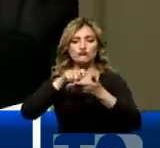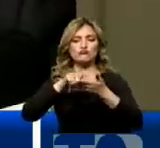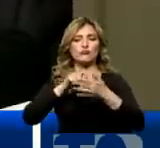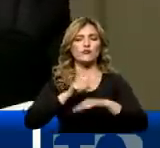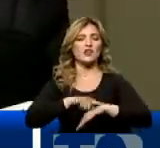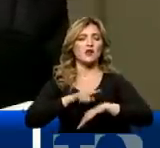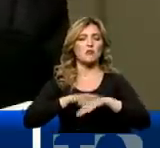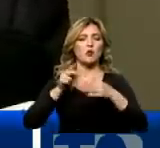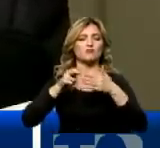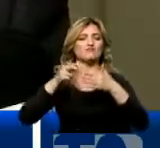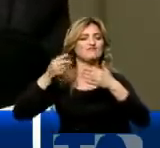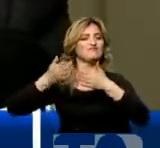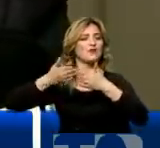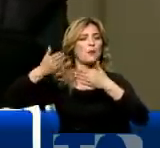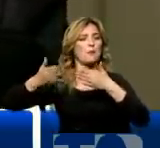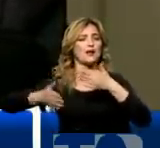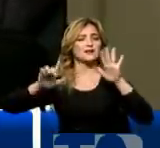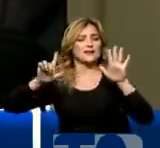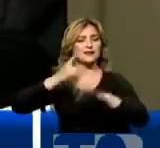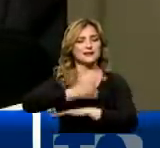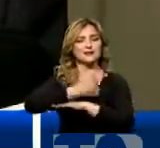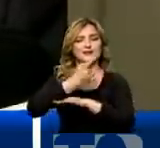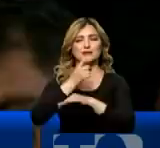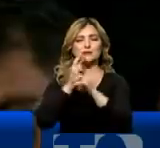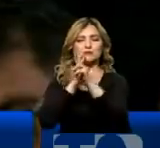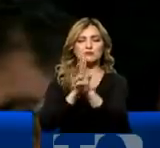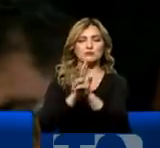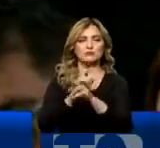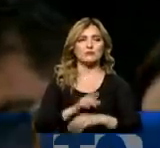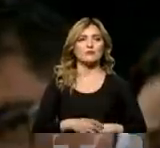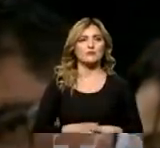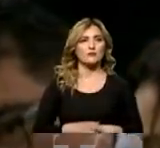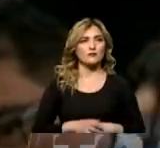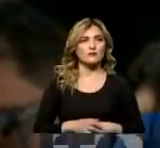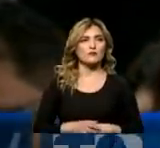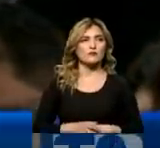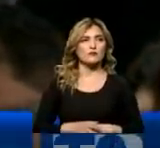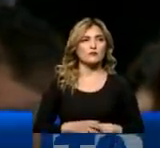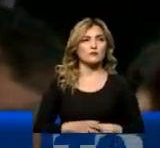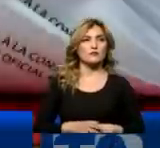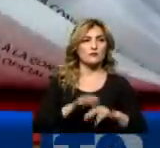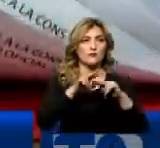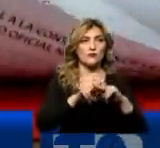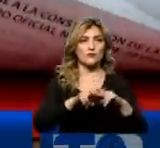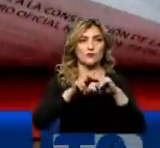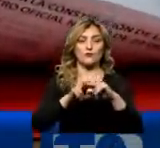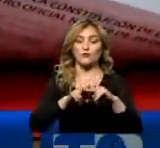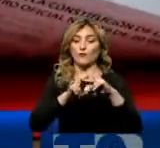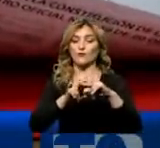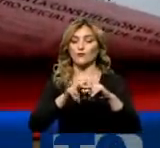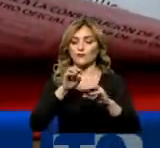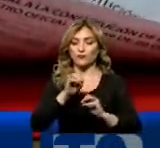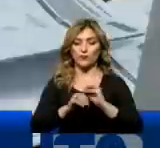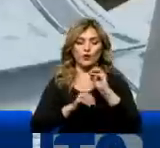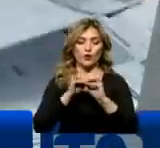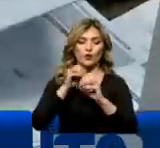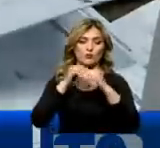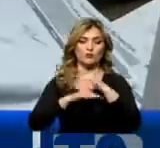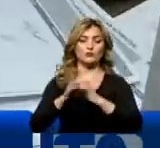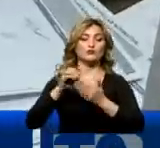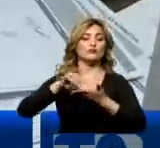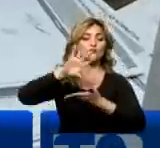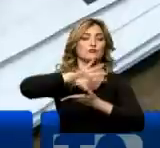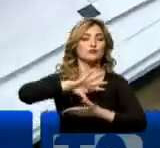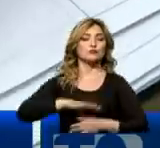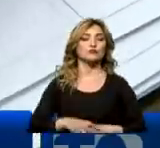días para dar una respuesta acerca de esas firmas. Así, una vez que concluya la revisión de firmas, el informe será enviado a la